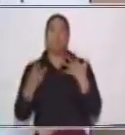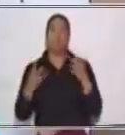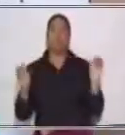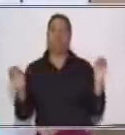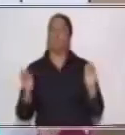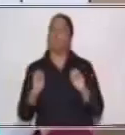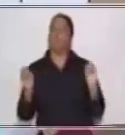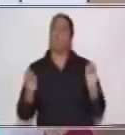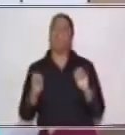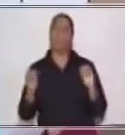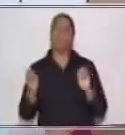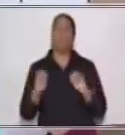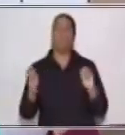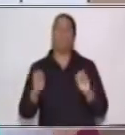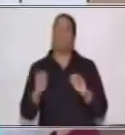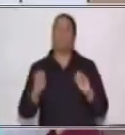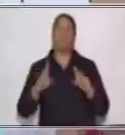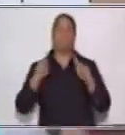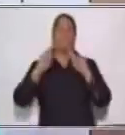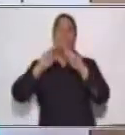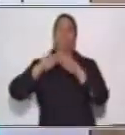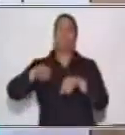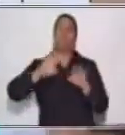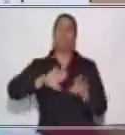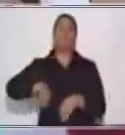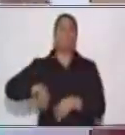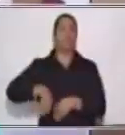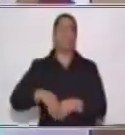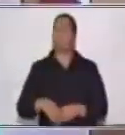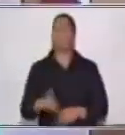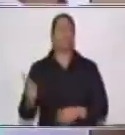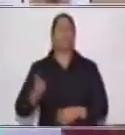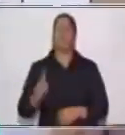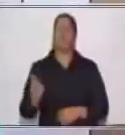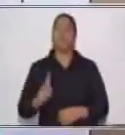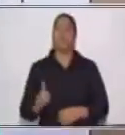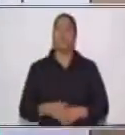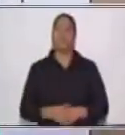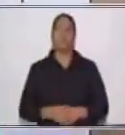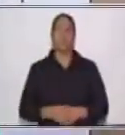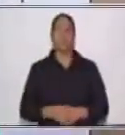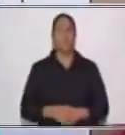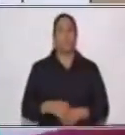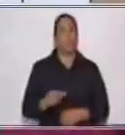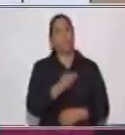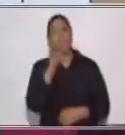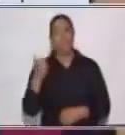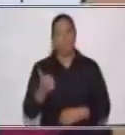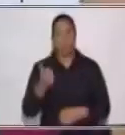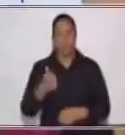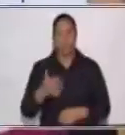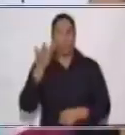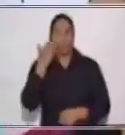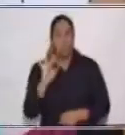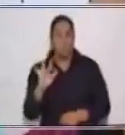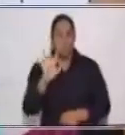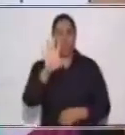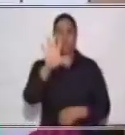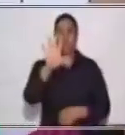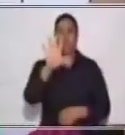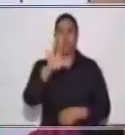Tampoco satisface la igualdad, no es el valor que estoy buscando. Probemos con